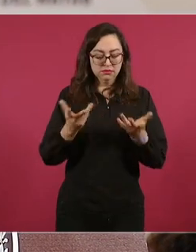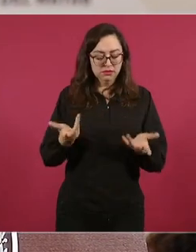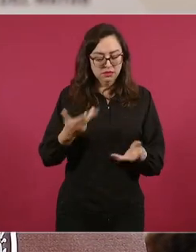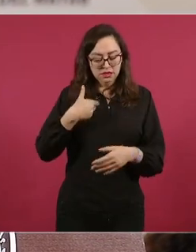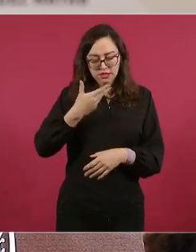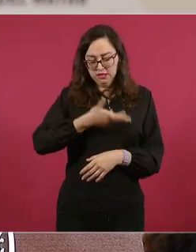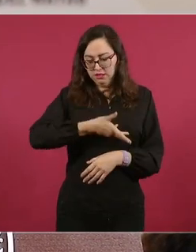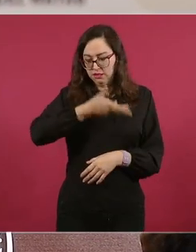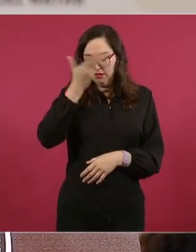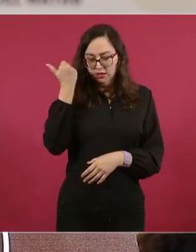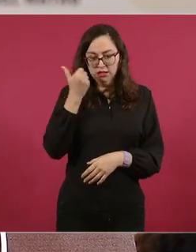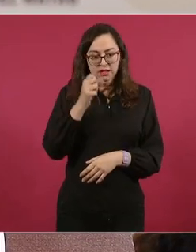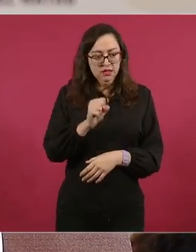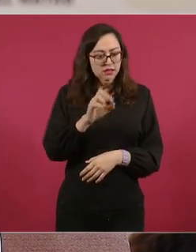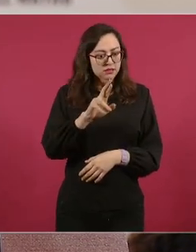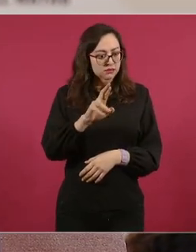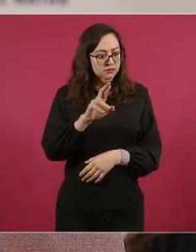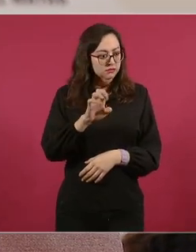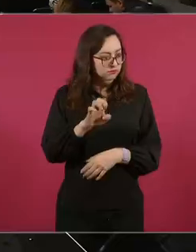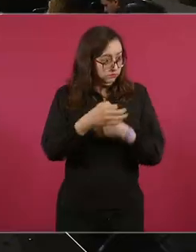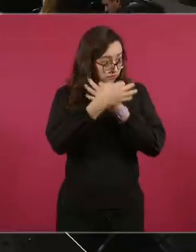de Relaciones informó,